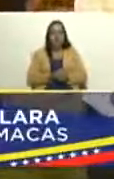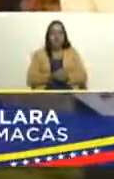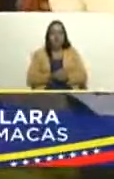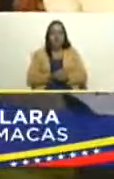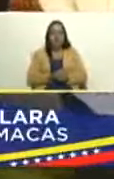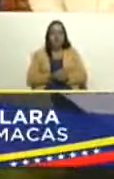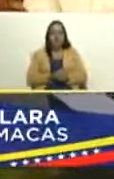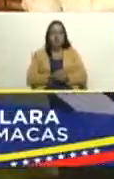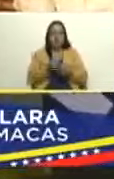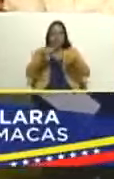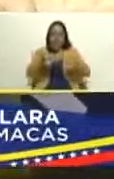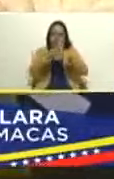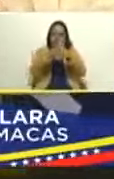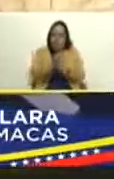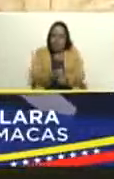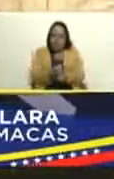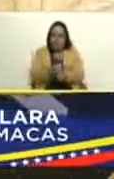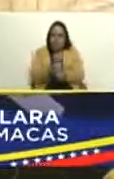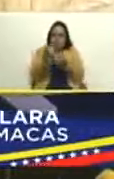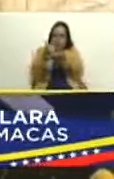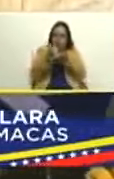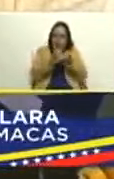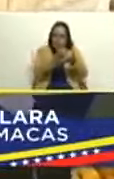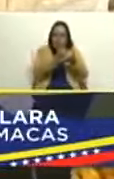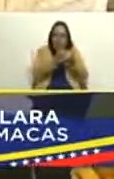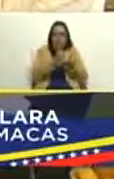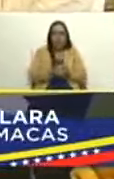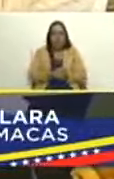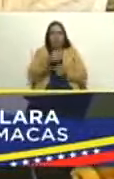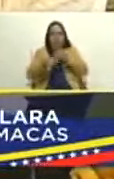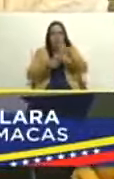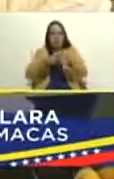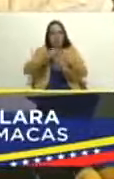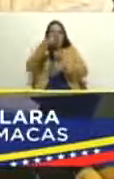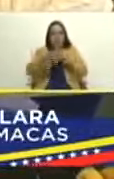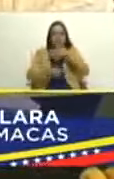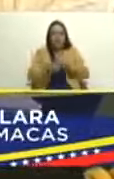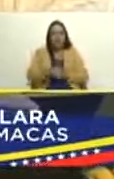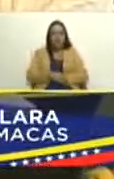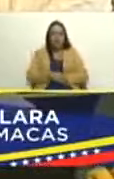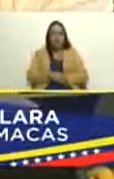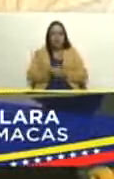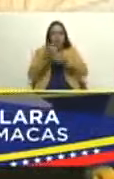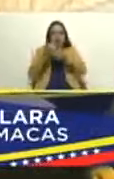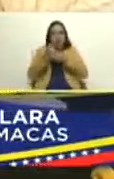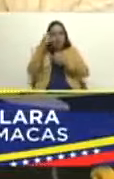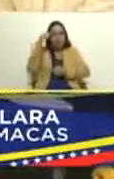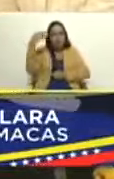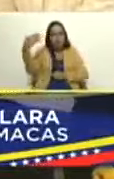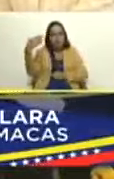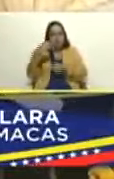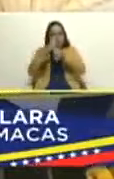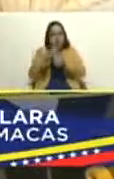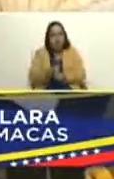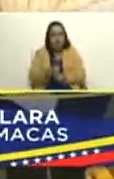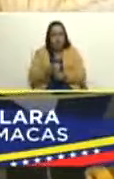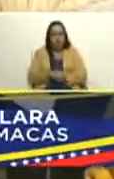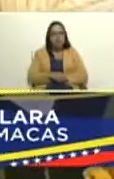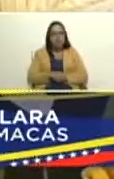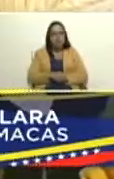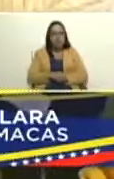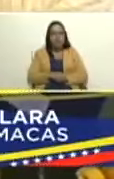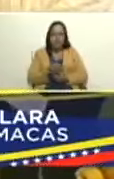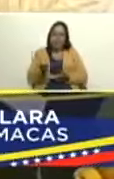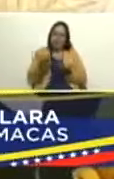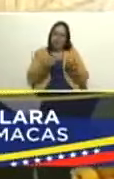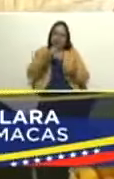Por aquí lo esperamos para que nos ayude con el próximo proyecto, en el nombre de Dios, pues esperamos que nos visite.